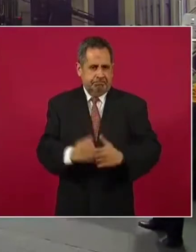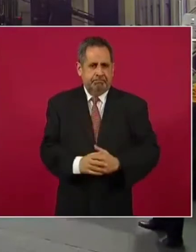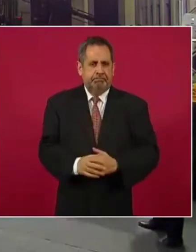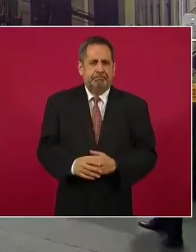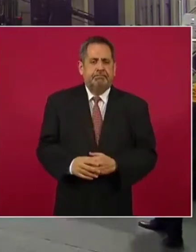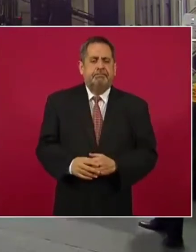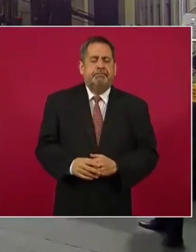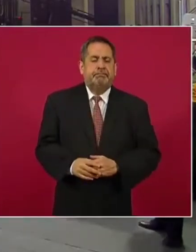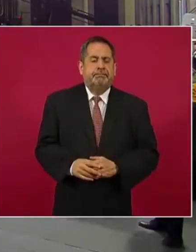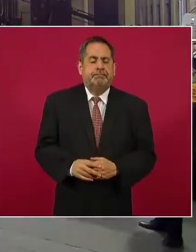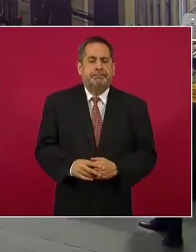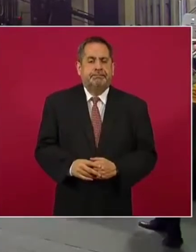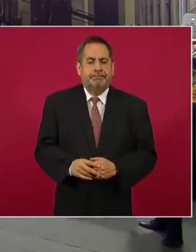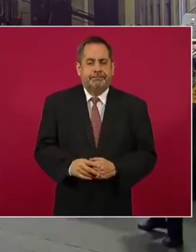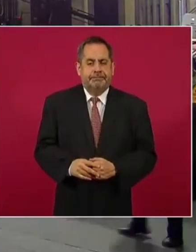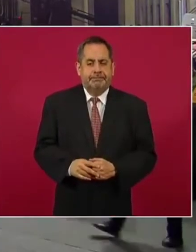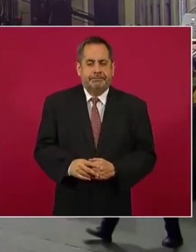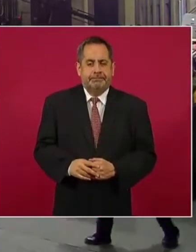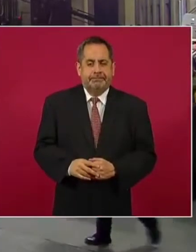es un permiso presente